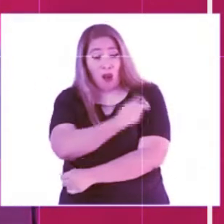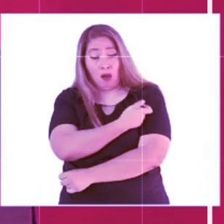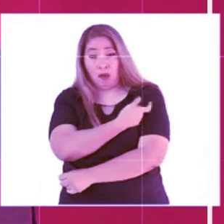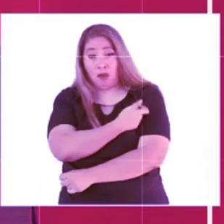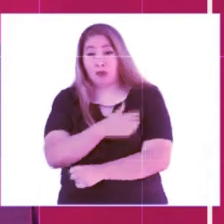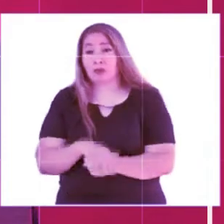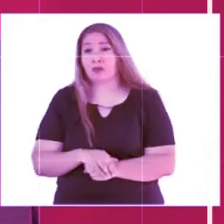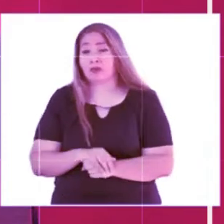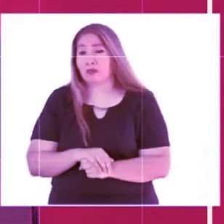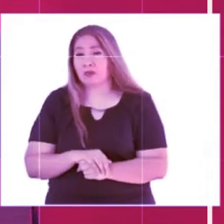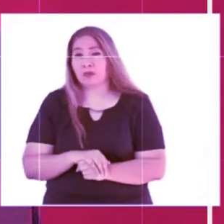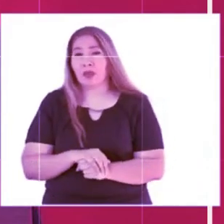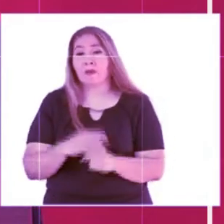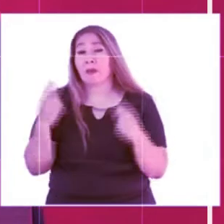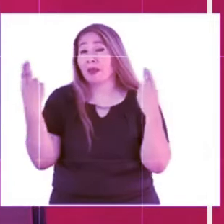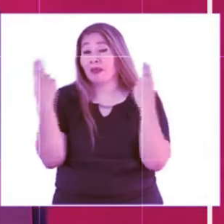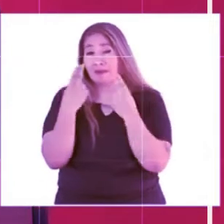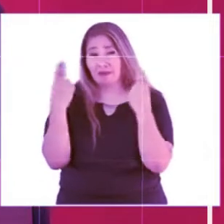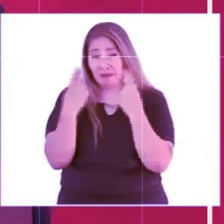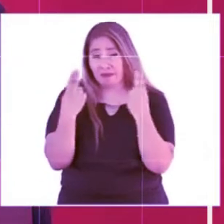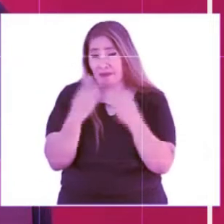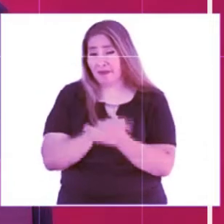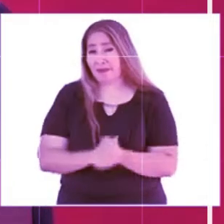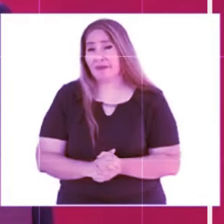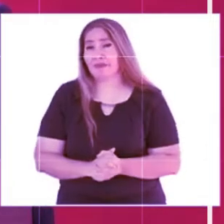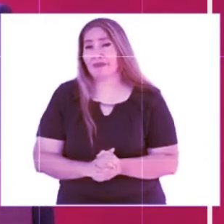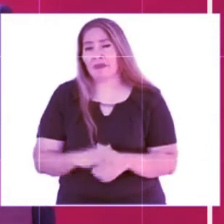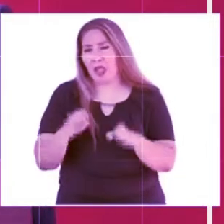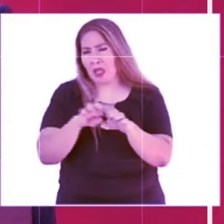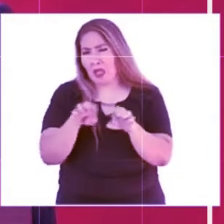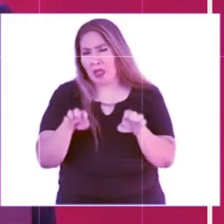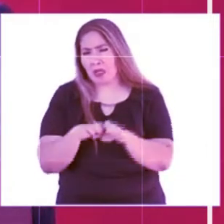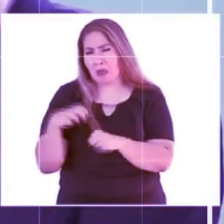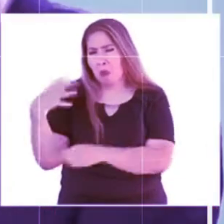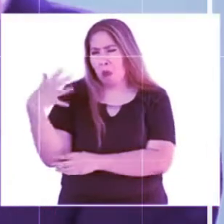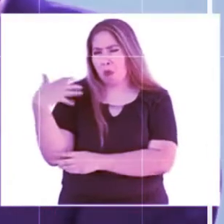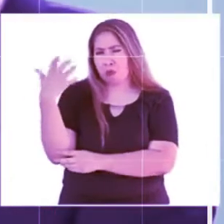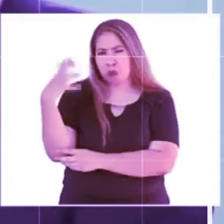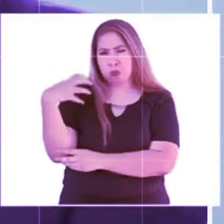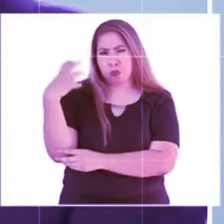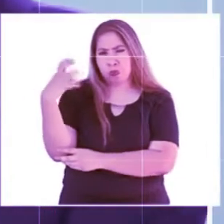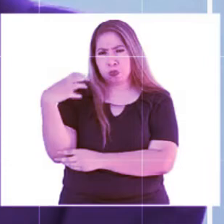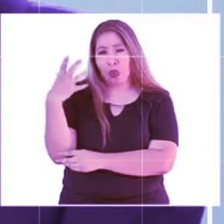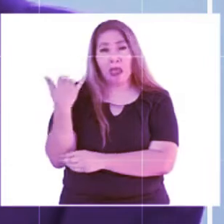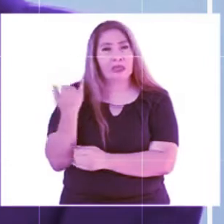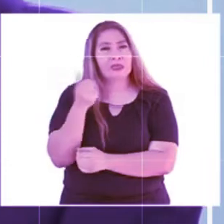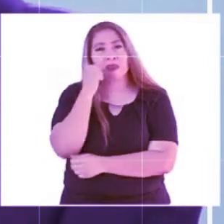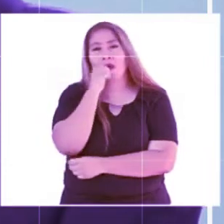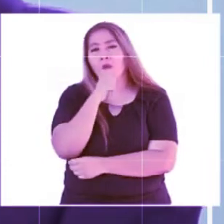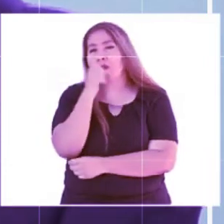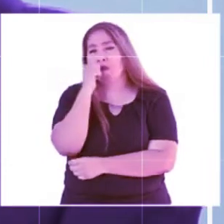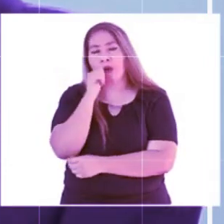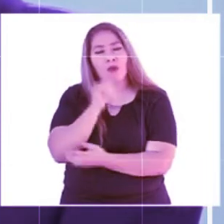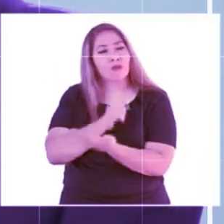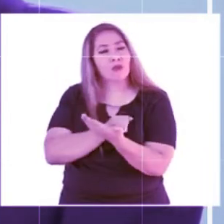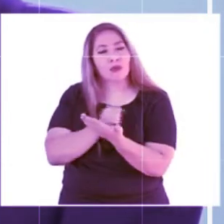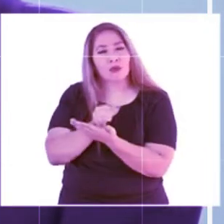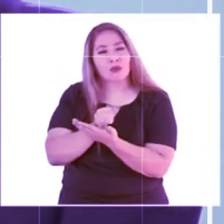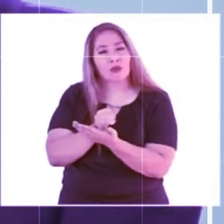su momento también necesitaba sus equipos de ventilación, y siempre